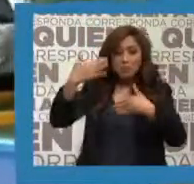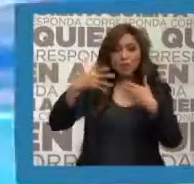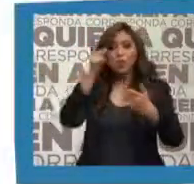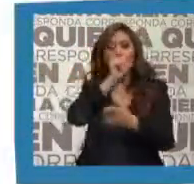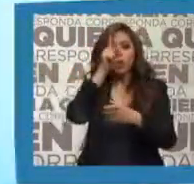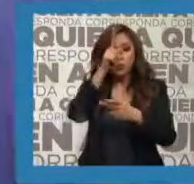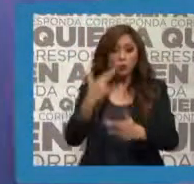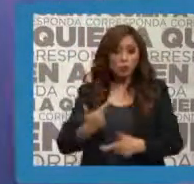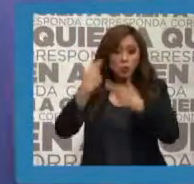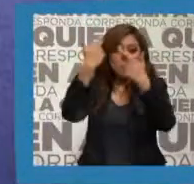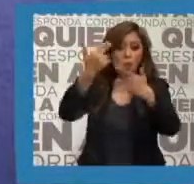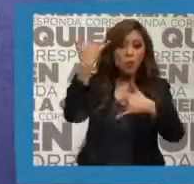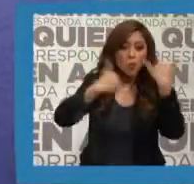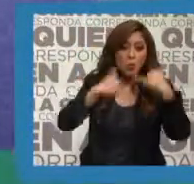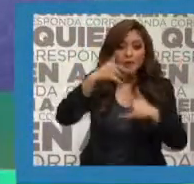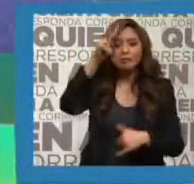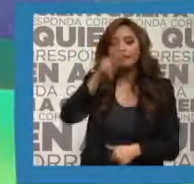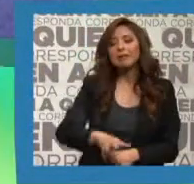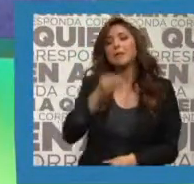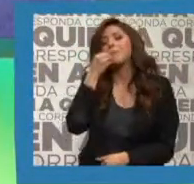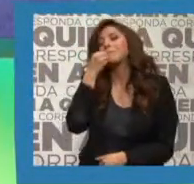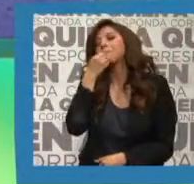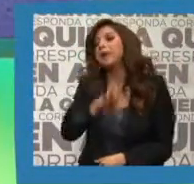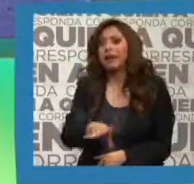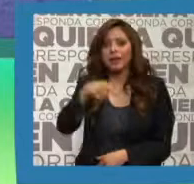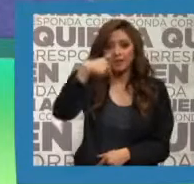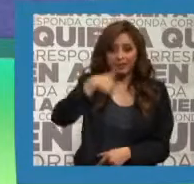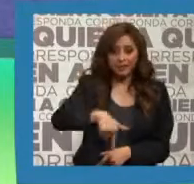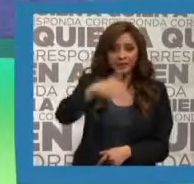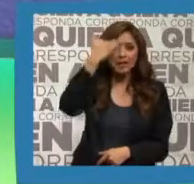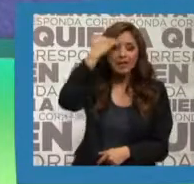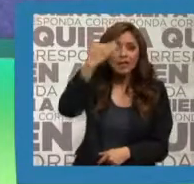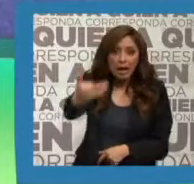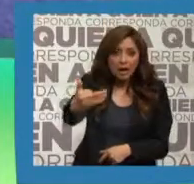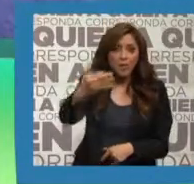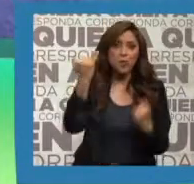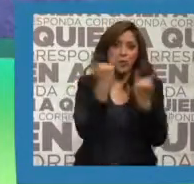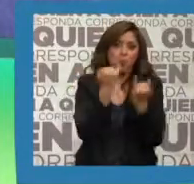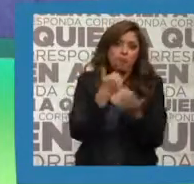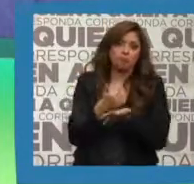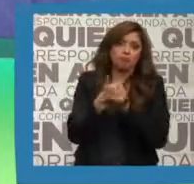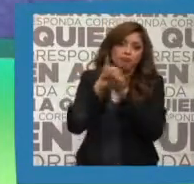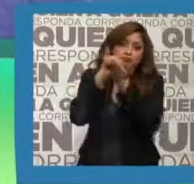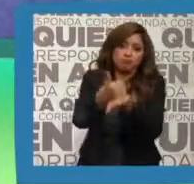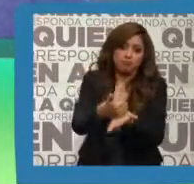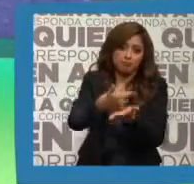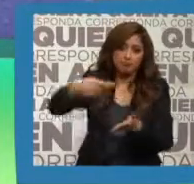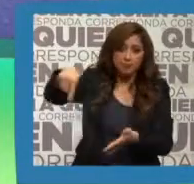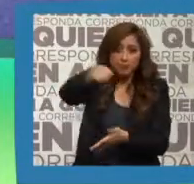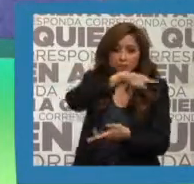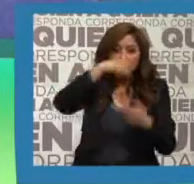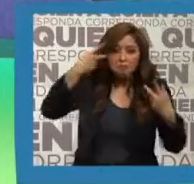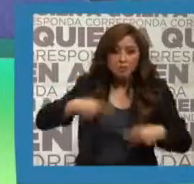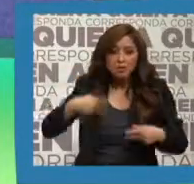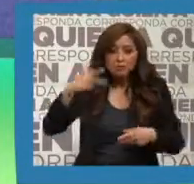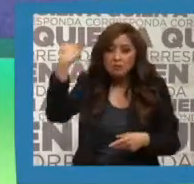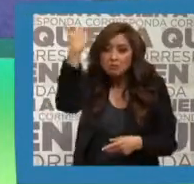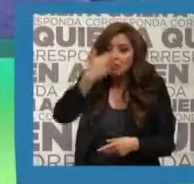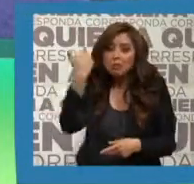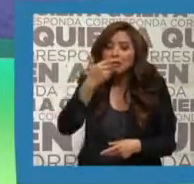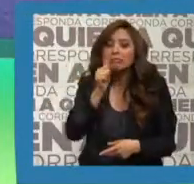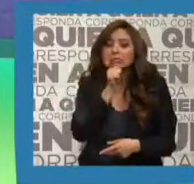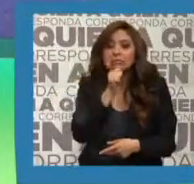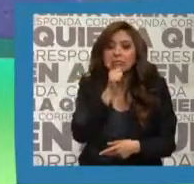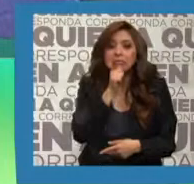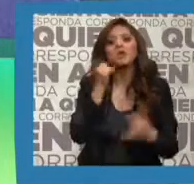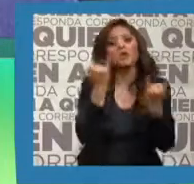un juguete, pues vaya, qué gran emoción poderlo hacer en esta época y que podamos ayudar, pues hay aquellos que no les van a llegar los reyes, ¿no? Este